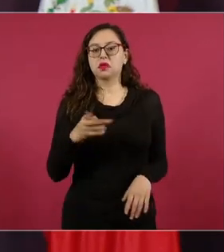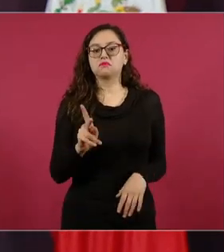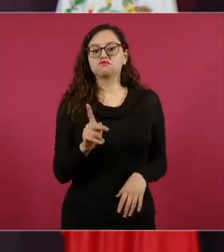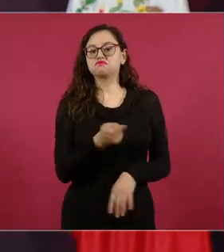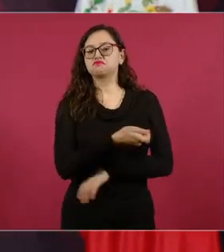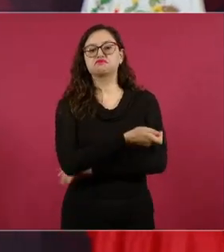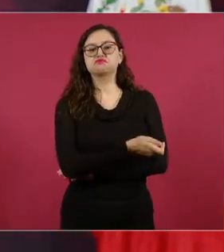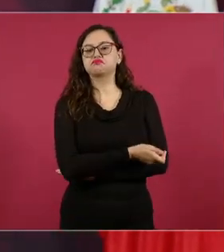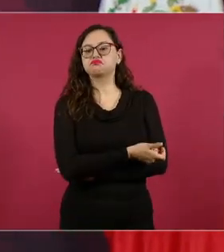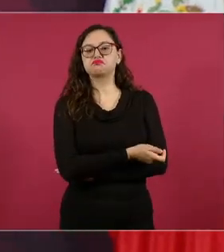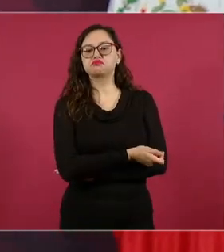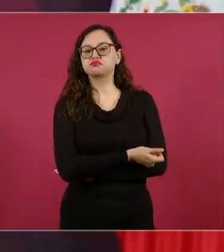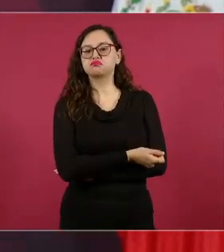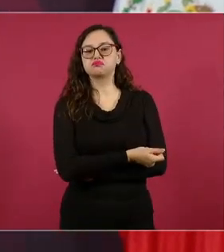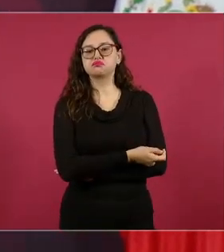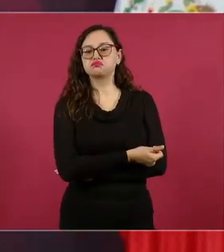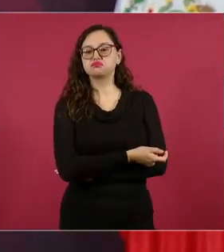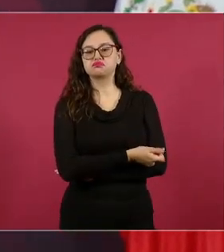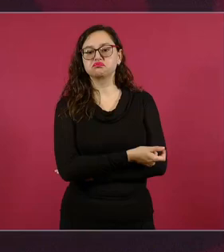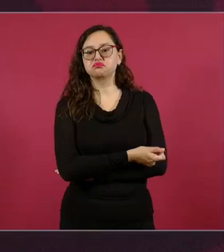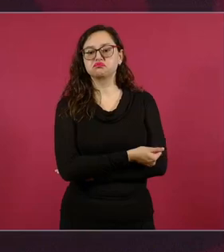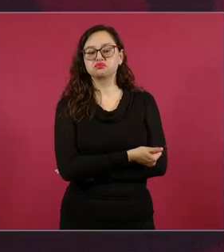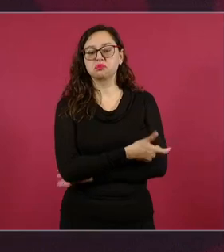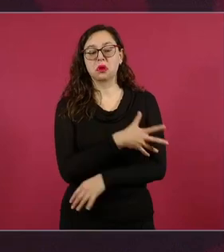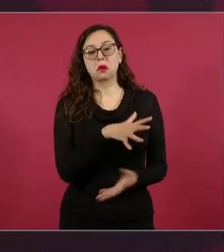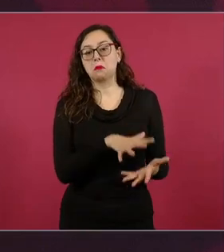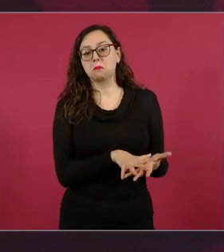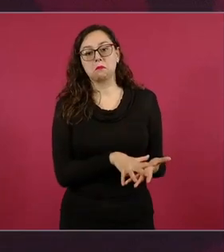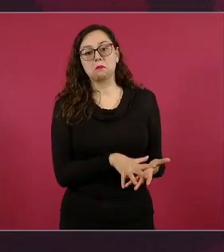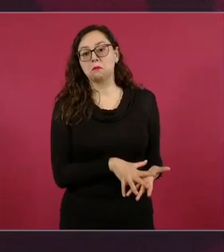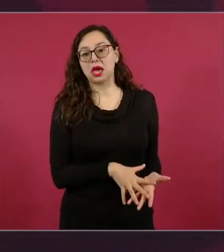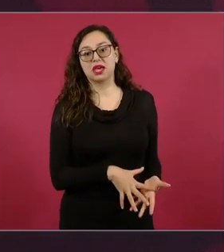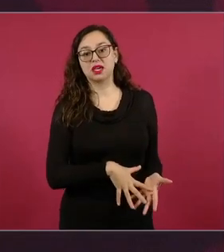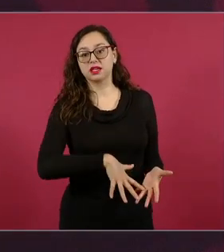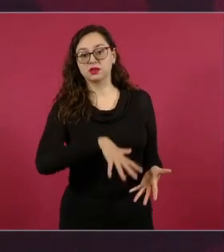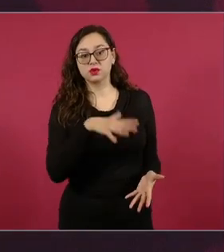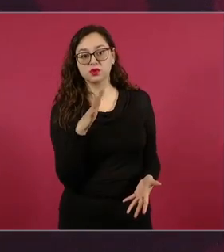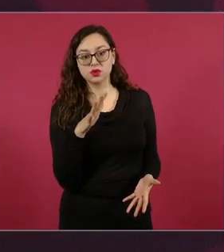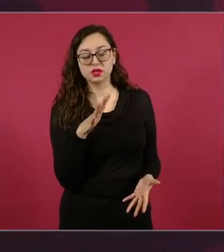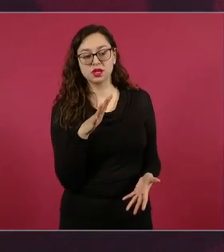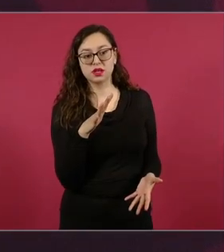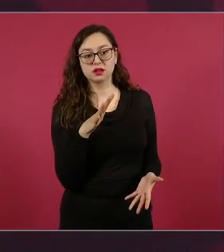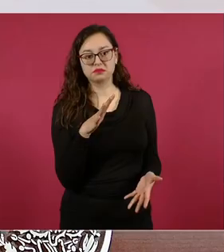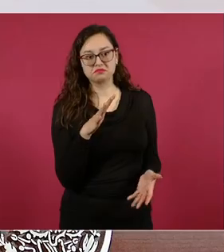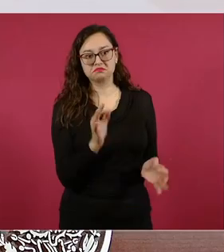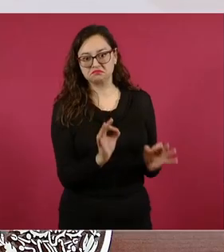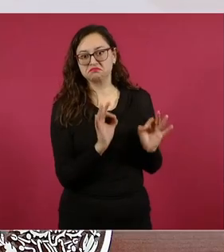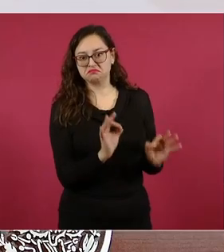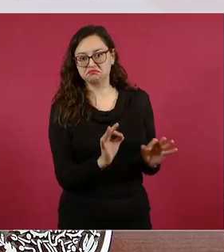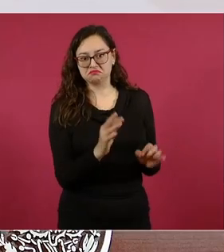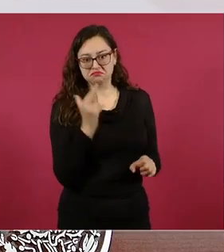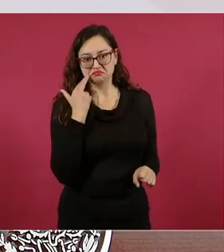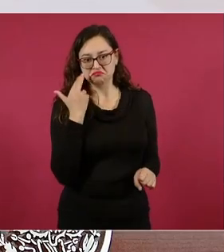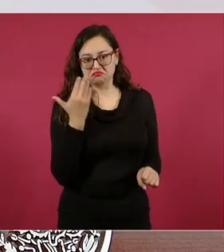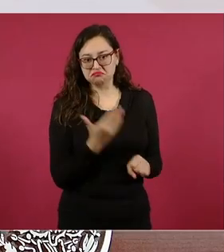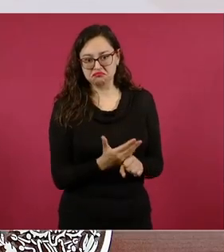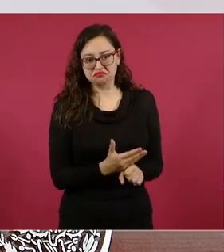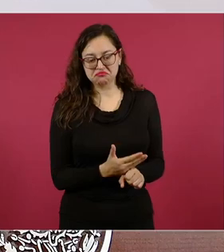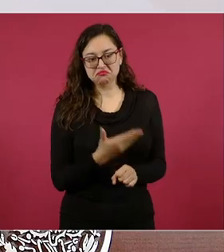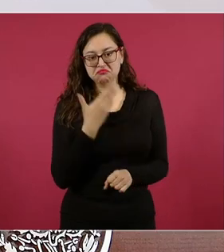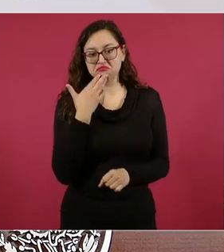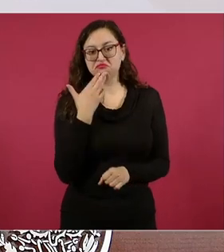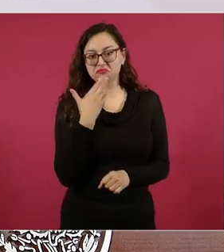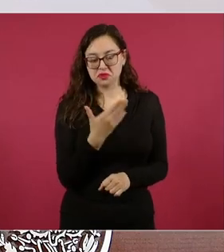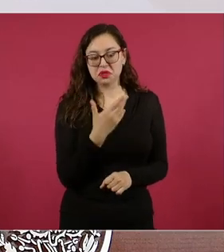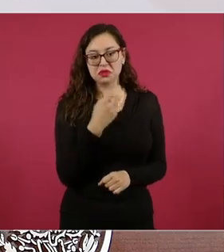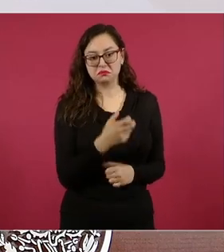parte de los que trabajan en el servicio exterior son gente muy responsable y se tiene